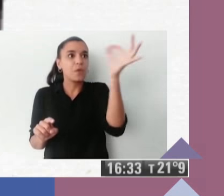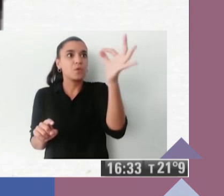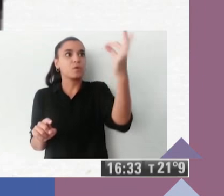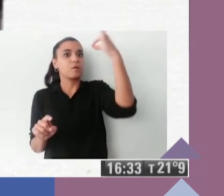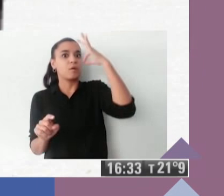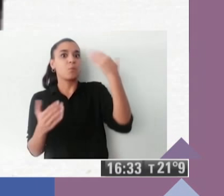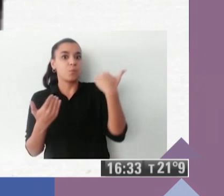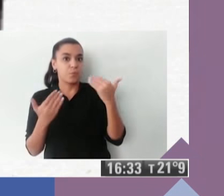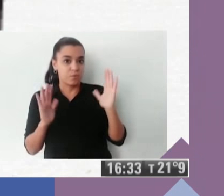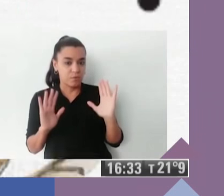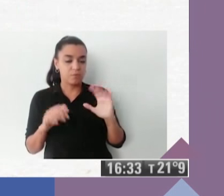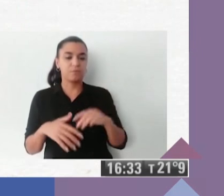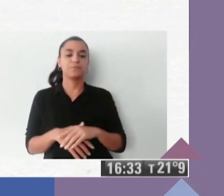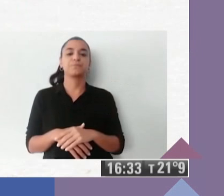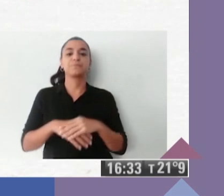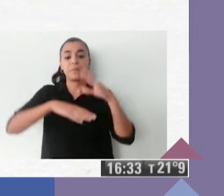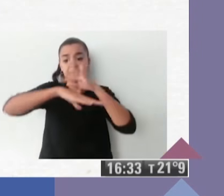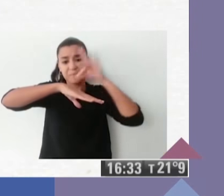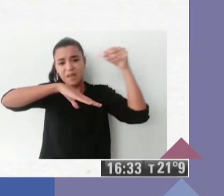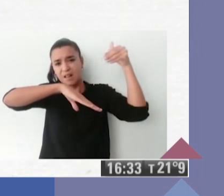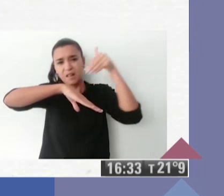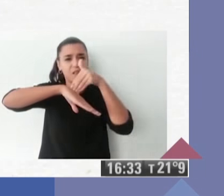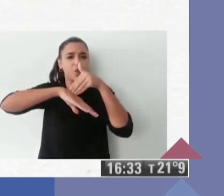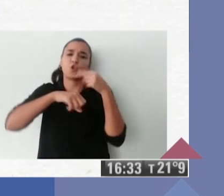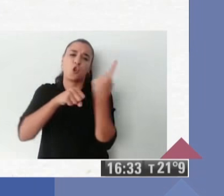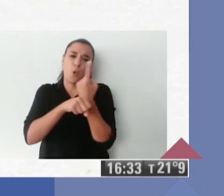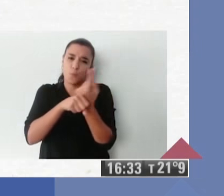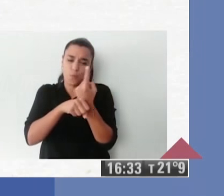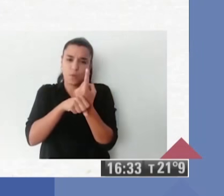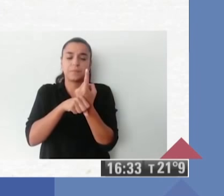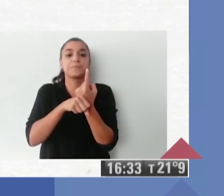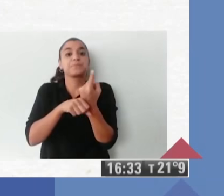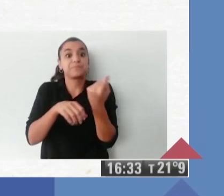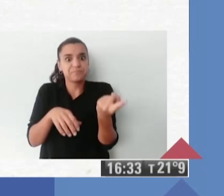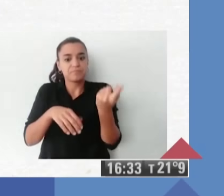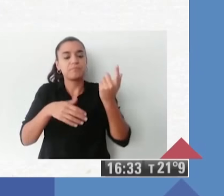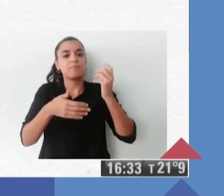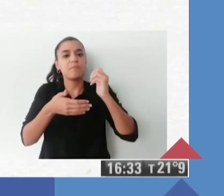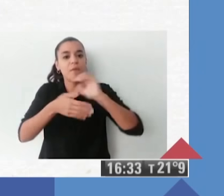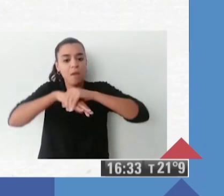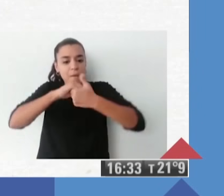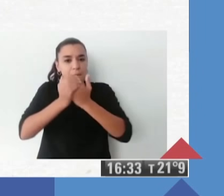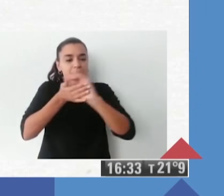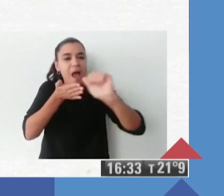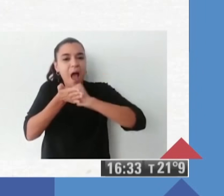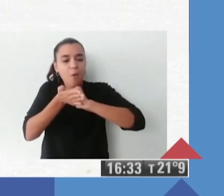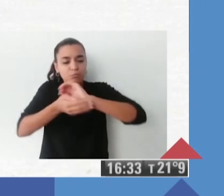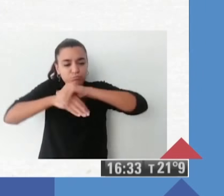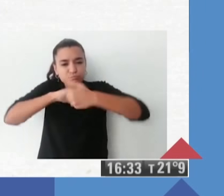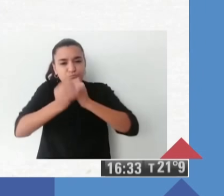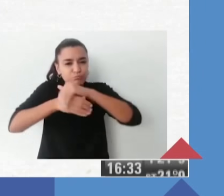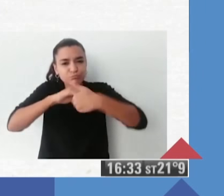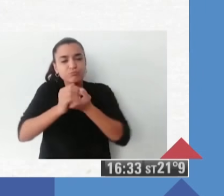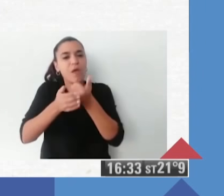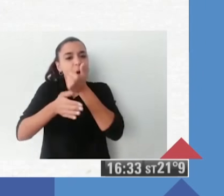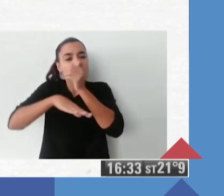estos virus. No pueden atravesar la piel. Entonces, cuando cubrimos completamente nuestras manos con jabón y